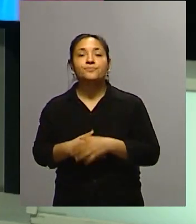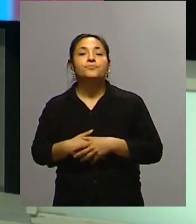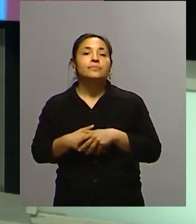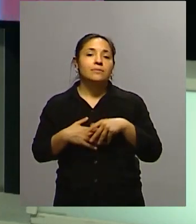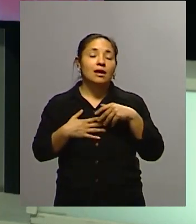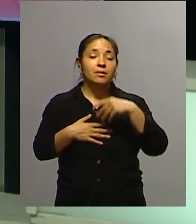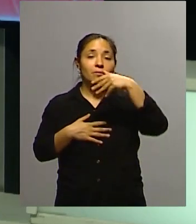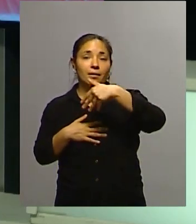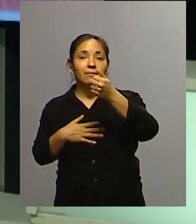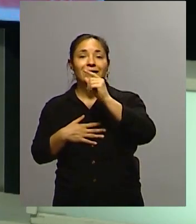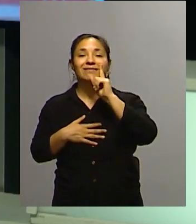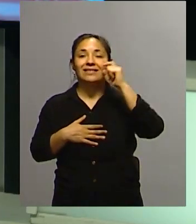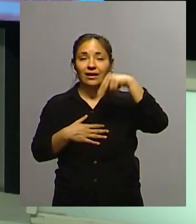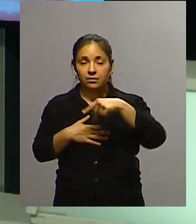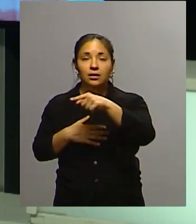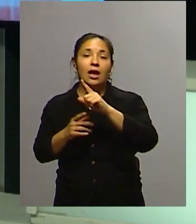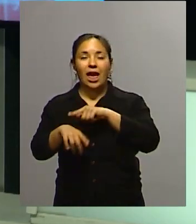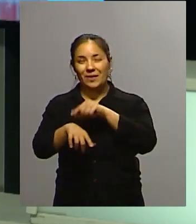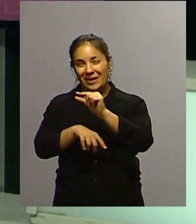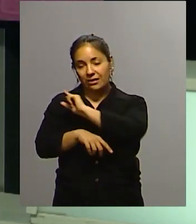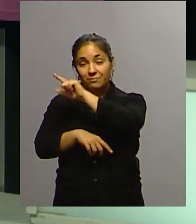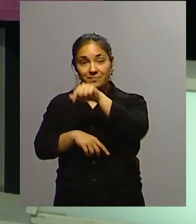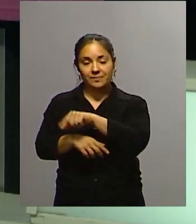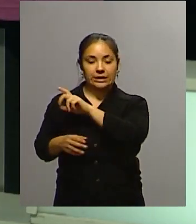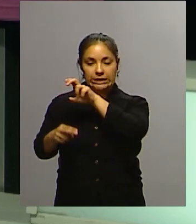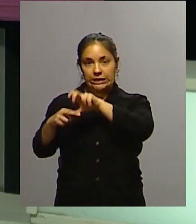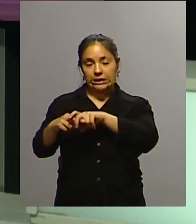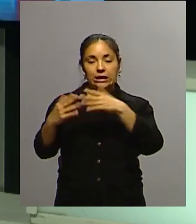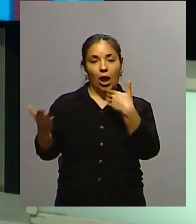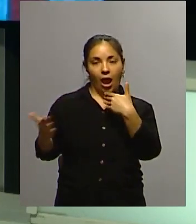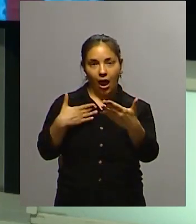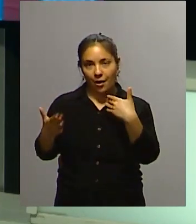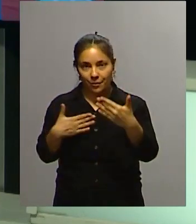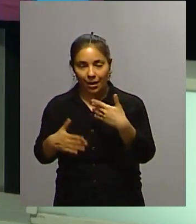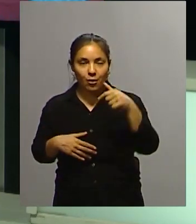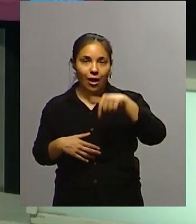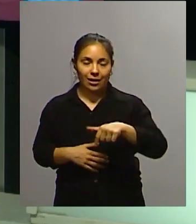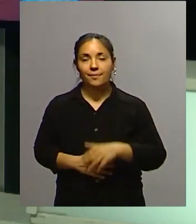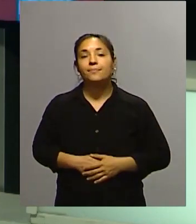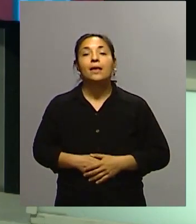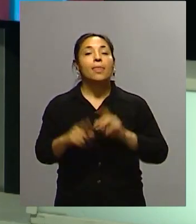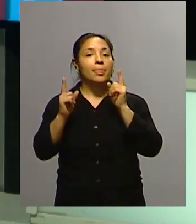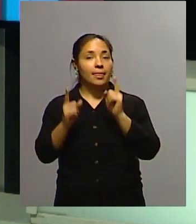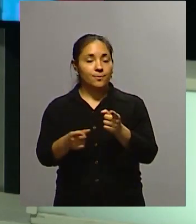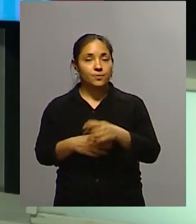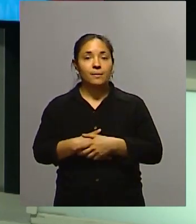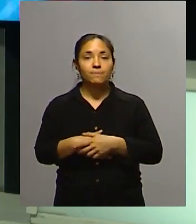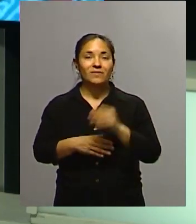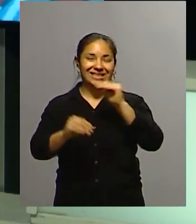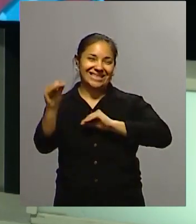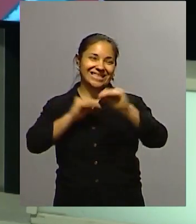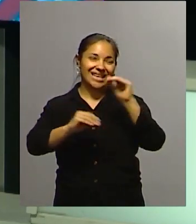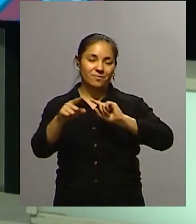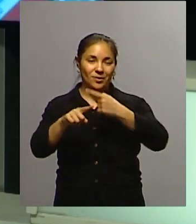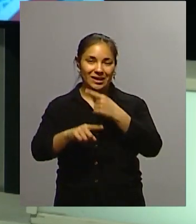a Martín Hinojosa, que lo vamos a tener en un ratito nada más aquí en el estudio de Señal U y específicamente en Chat